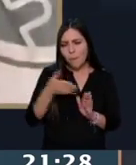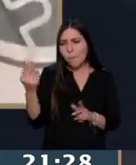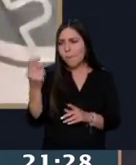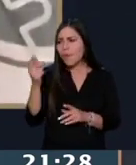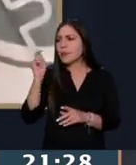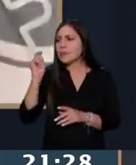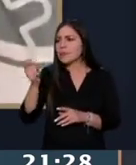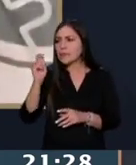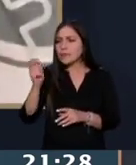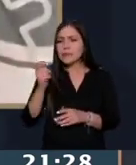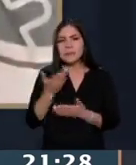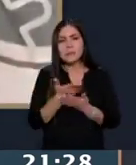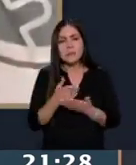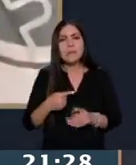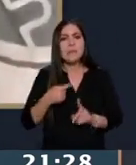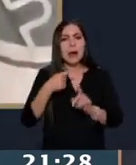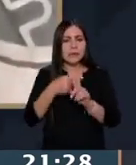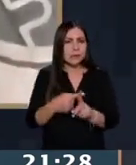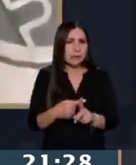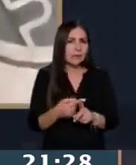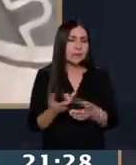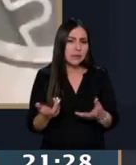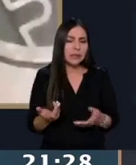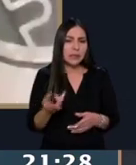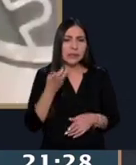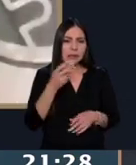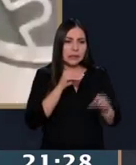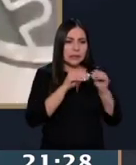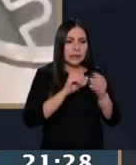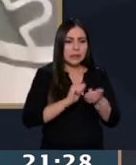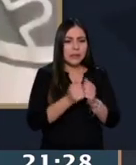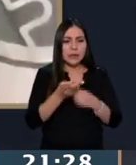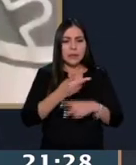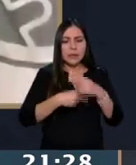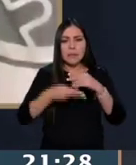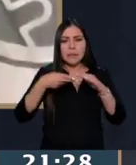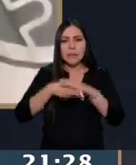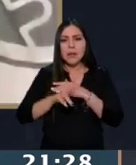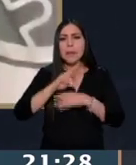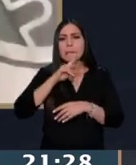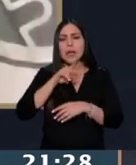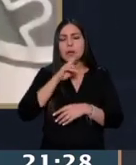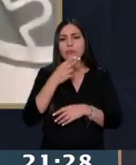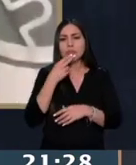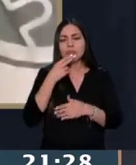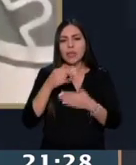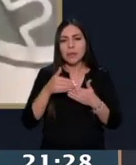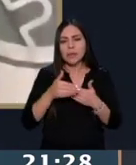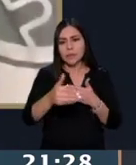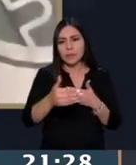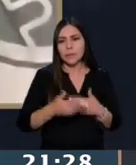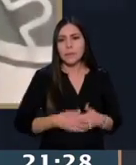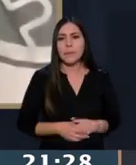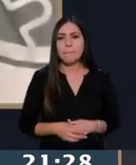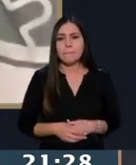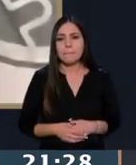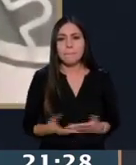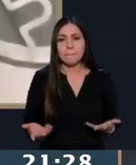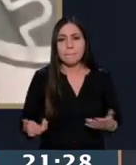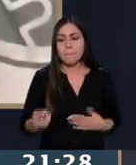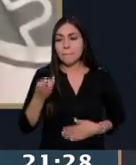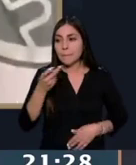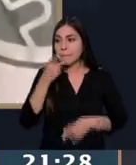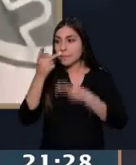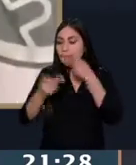requiere adicionalmente para poder, pues, mejorar el funcionamiento del metro. Entonces, es falso, pues,